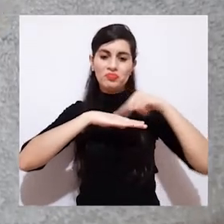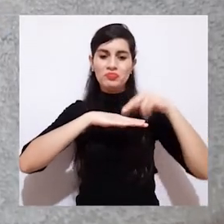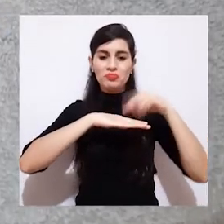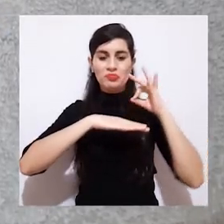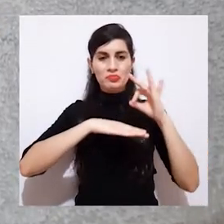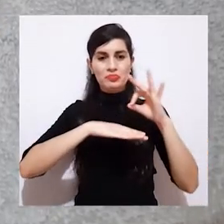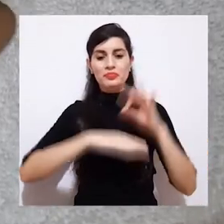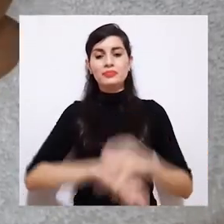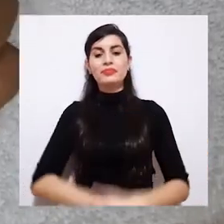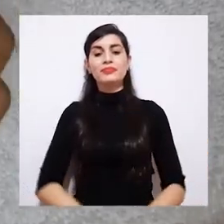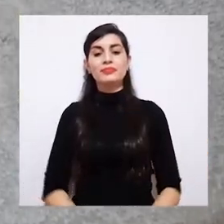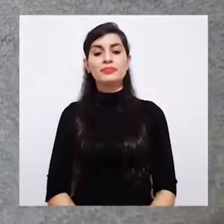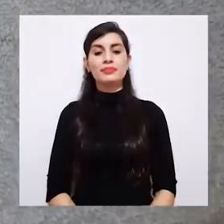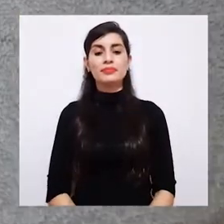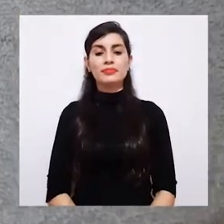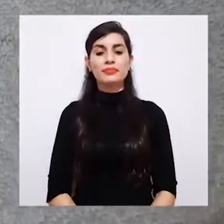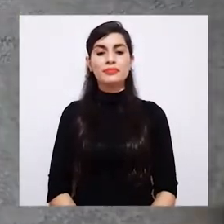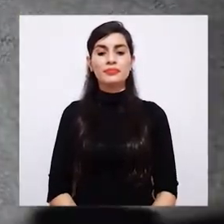sellar.